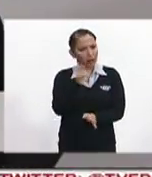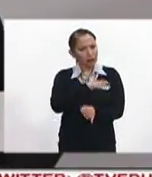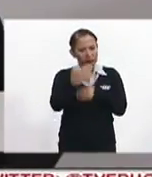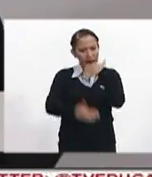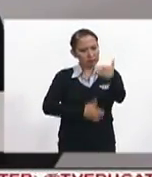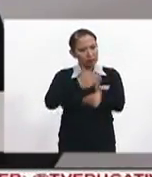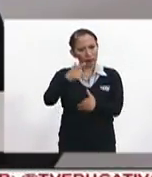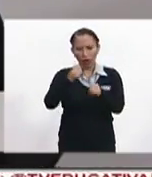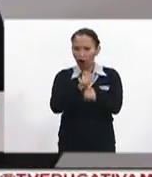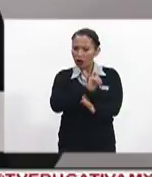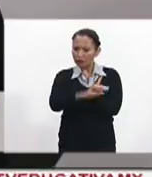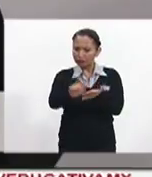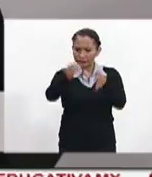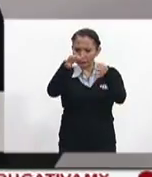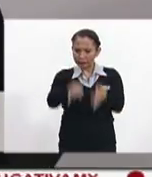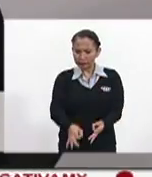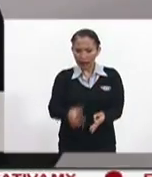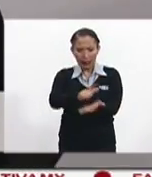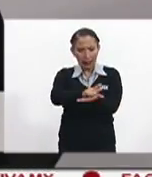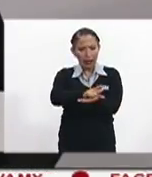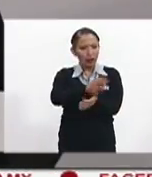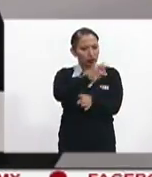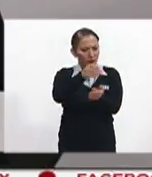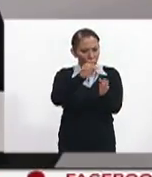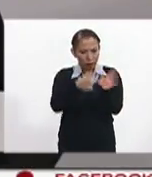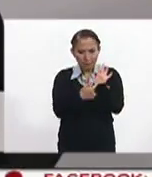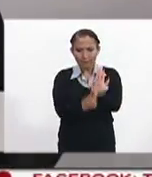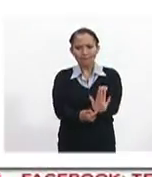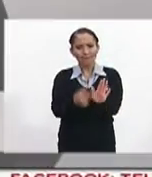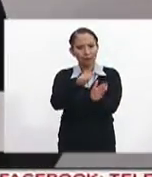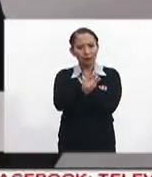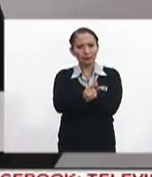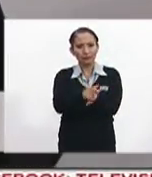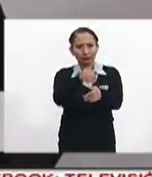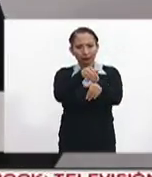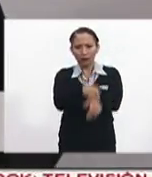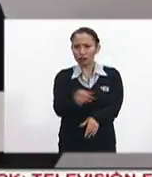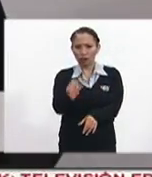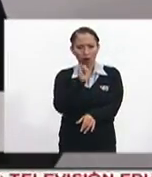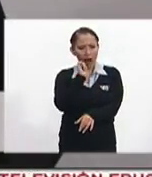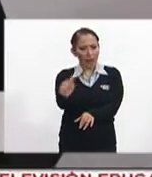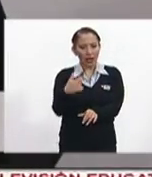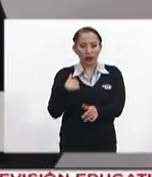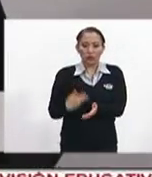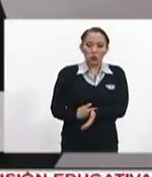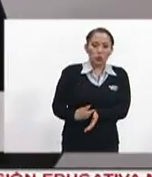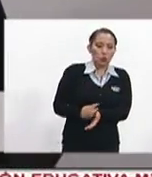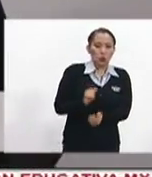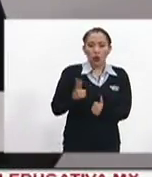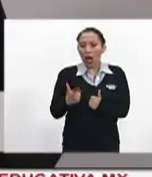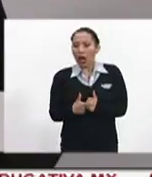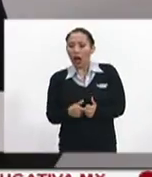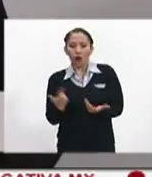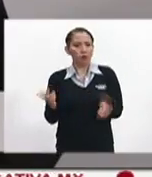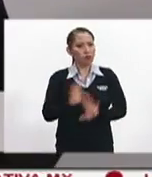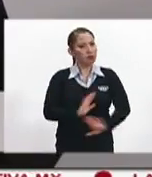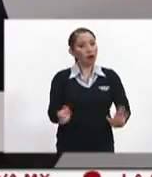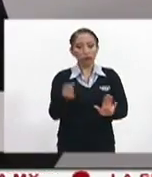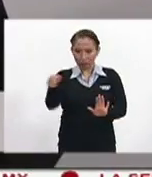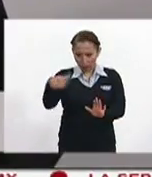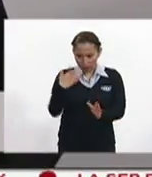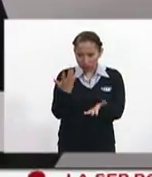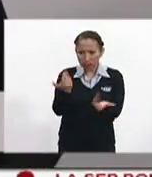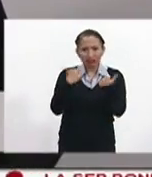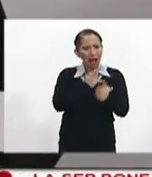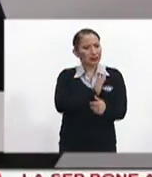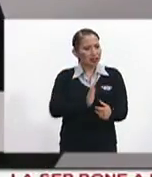excepción, con total rectitud, transparencia y legalidad. Yo no tengo nada que esconder. Por ello reto a los